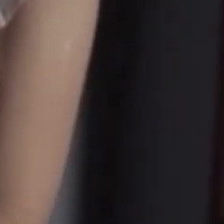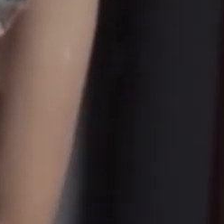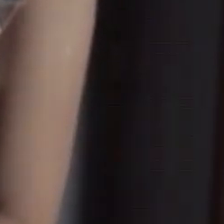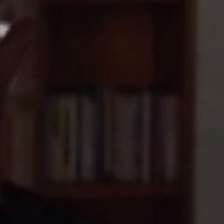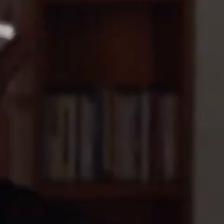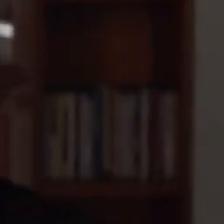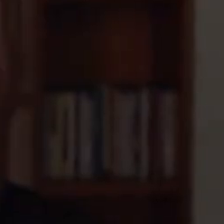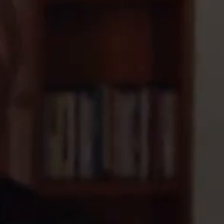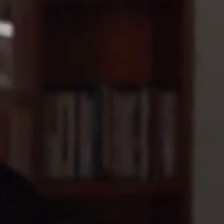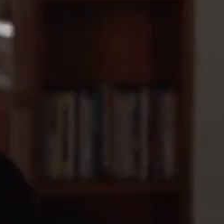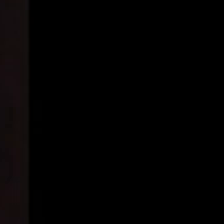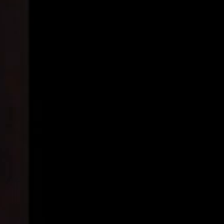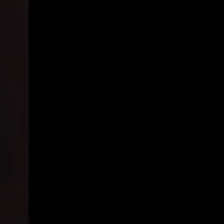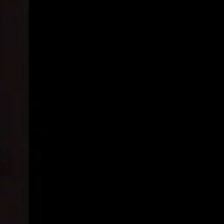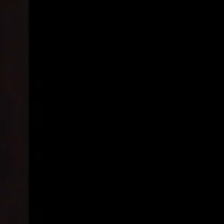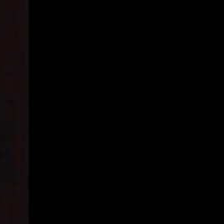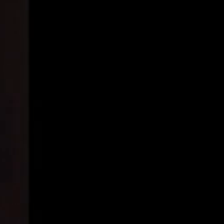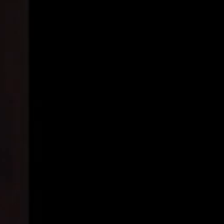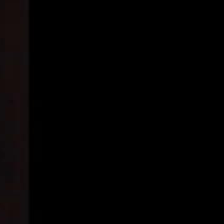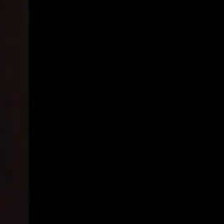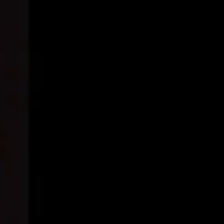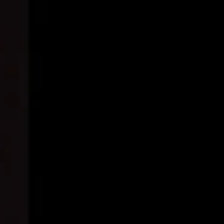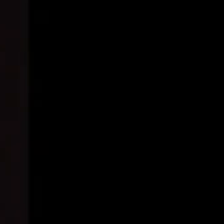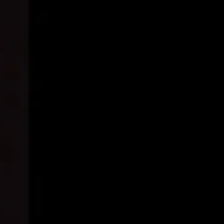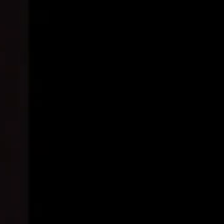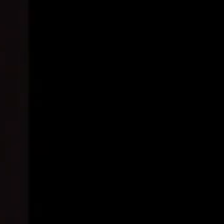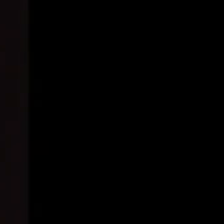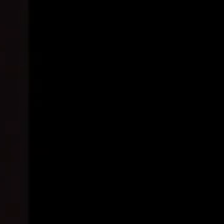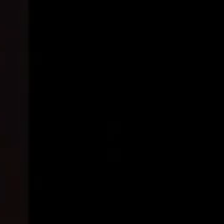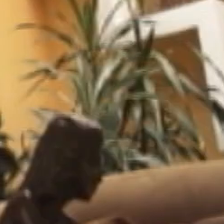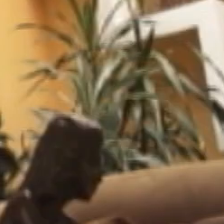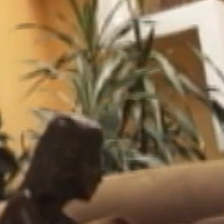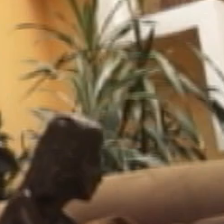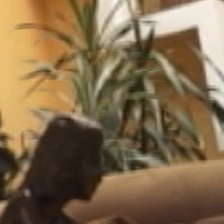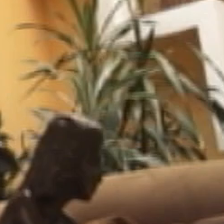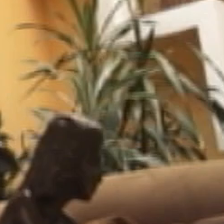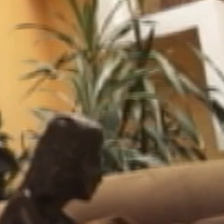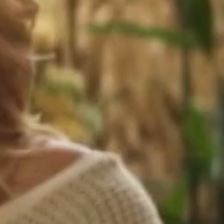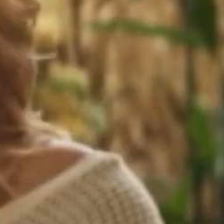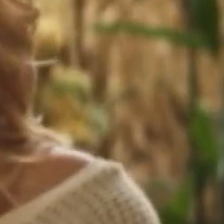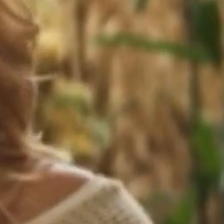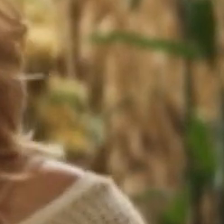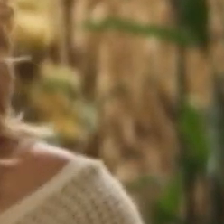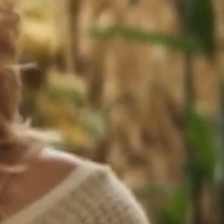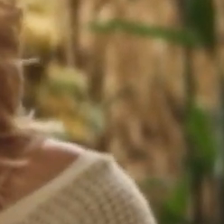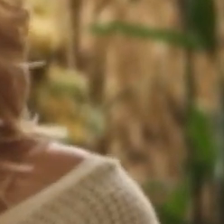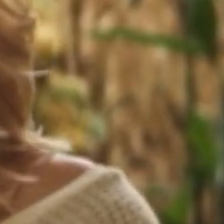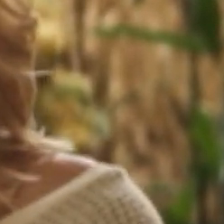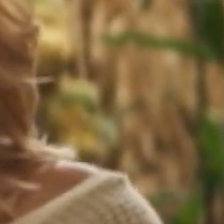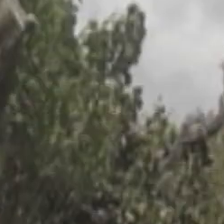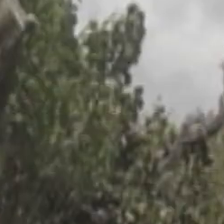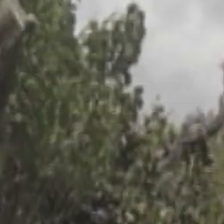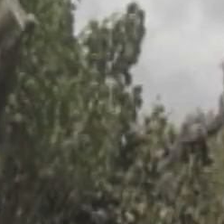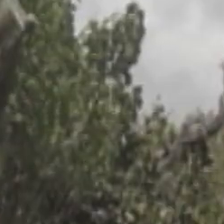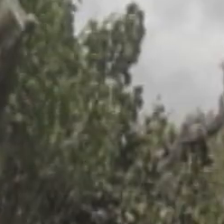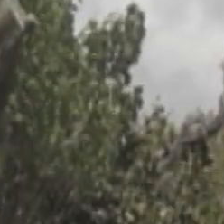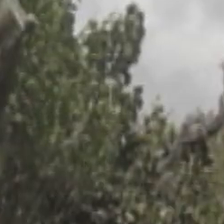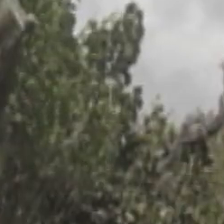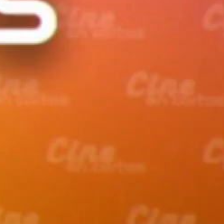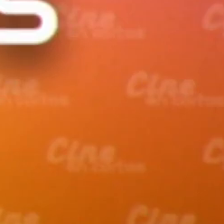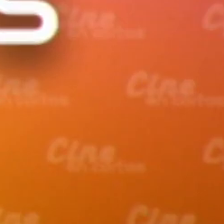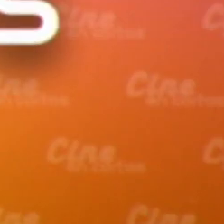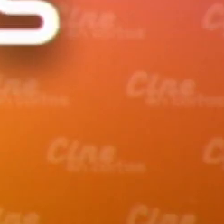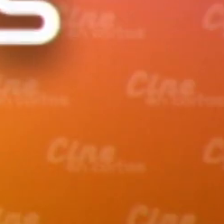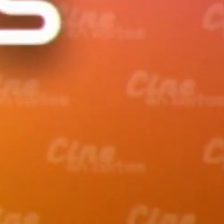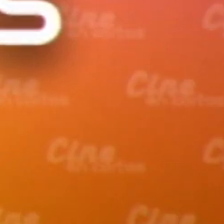La muerte es el tema de nuestros artistas en Cine en Cortos, el jueves 27 de agosto a las 9 de